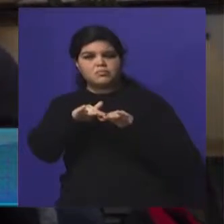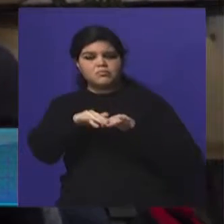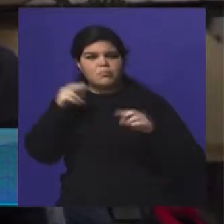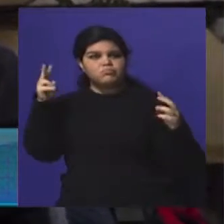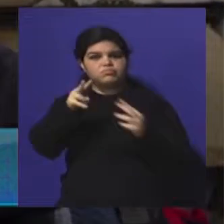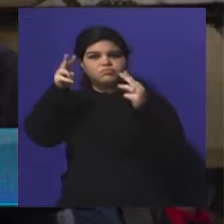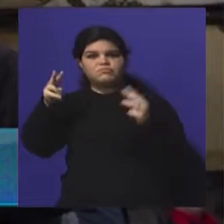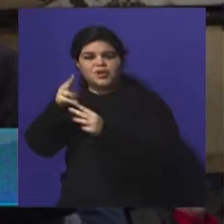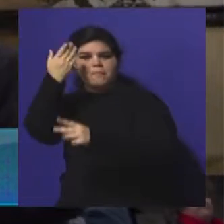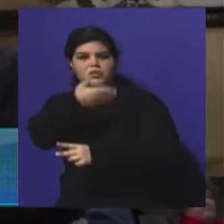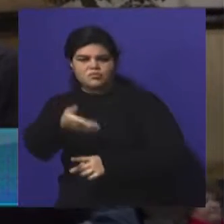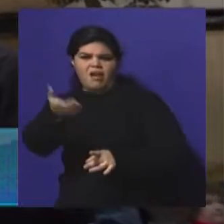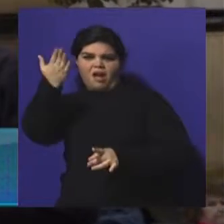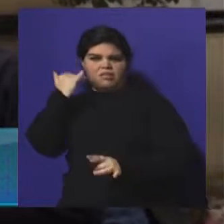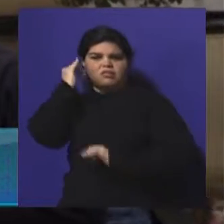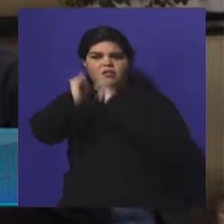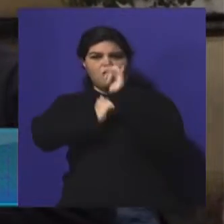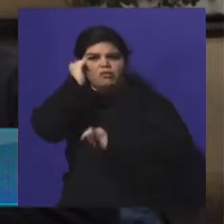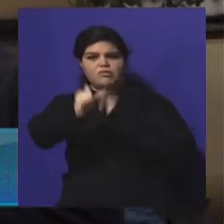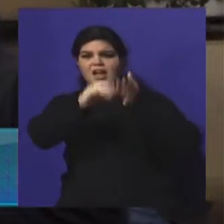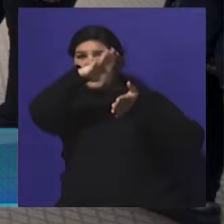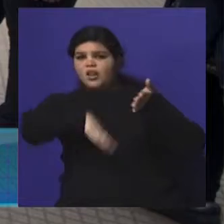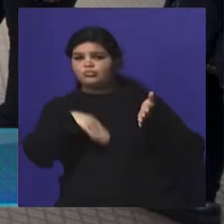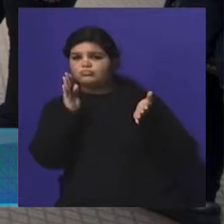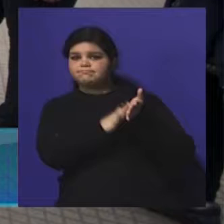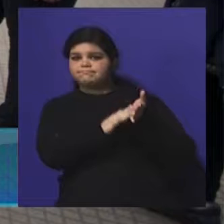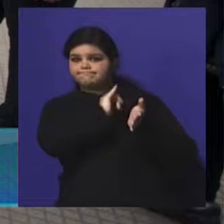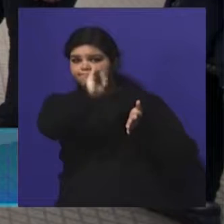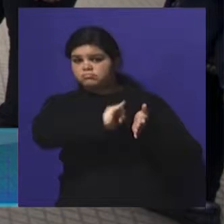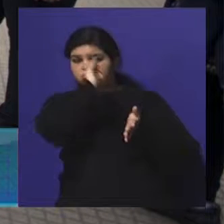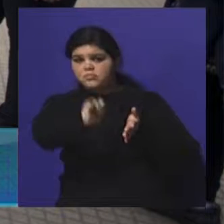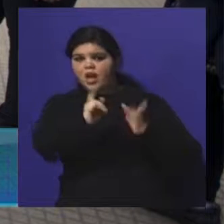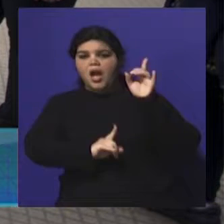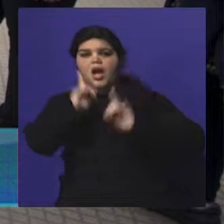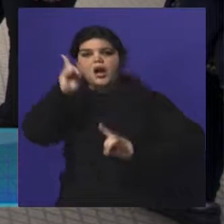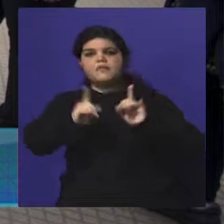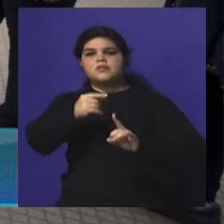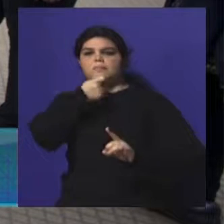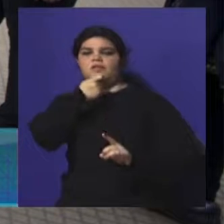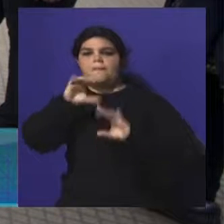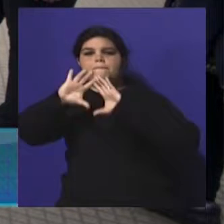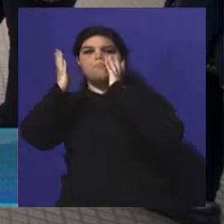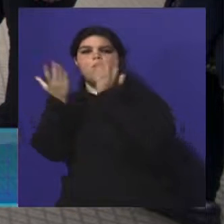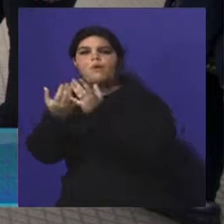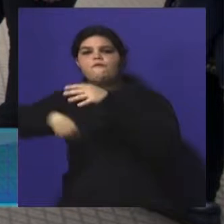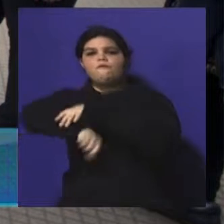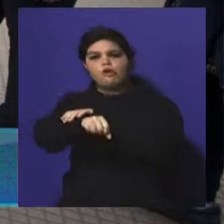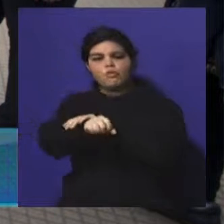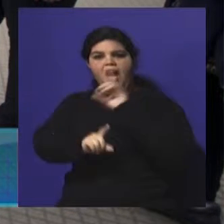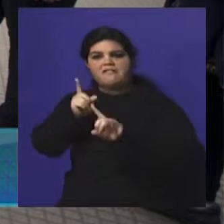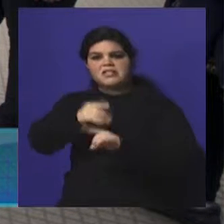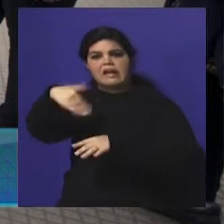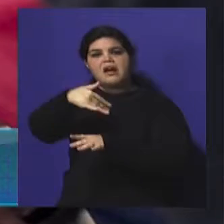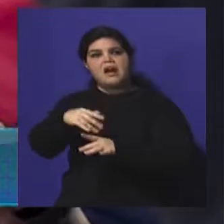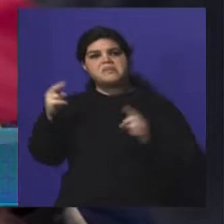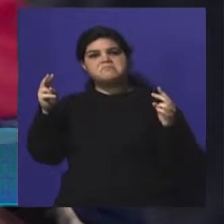decía en una parte de la nota, que cuando uno sale en los momentos del Mundial de Fútbol, que sale a la calle y se encuentra a veces